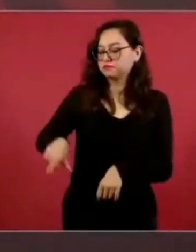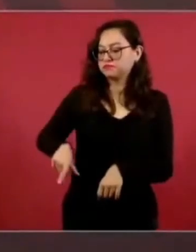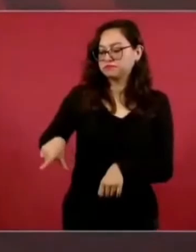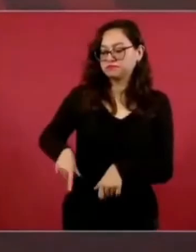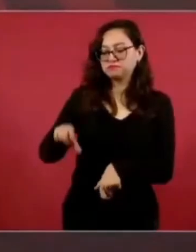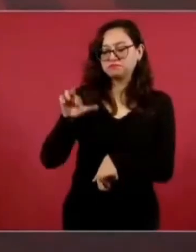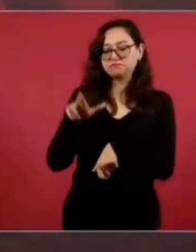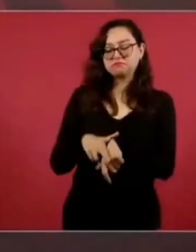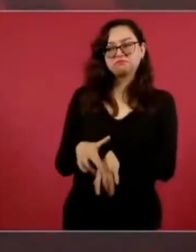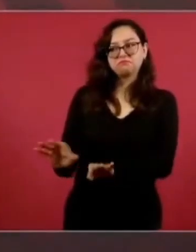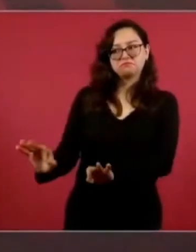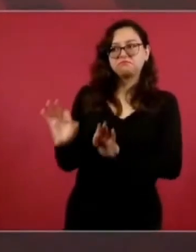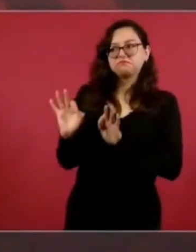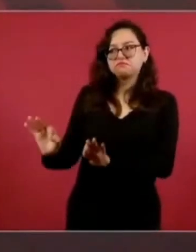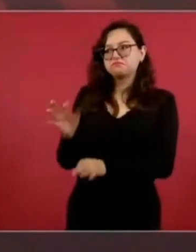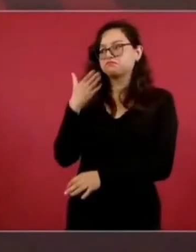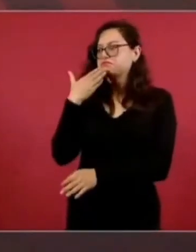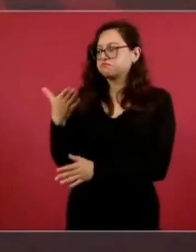excepcional,